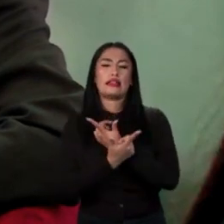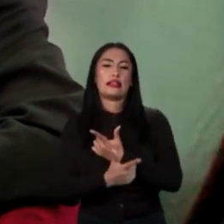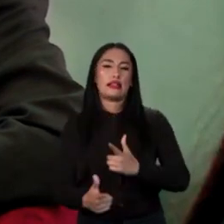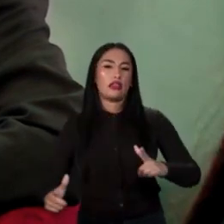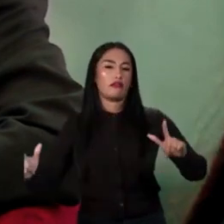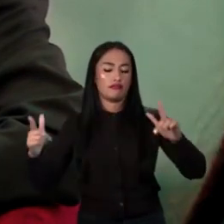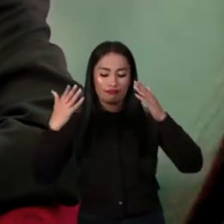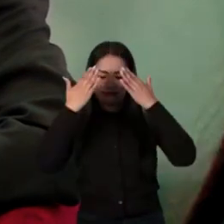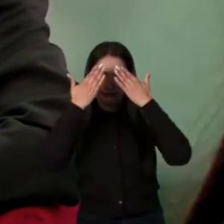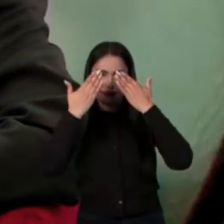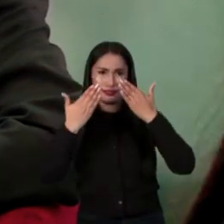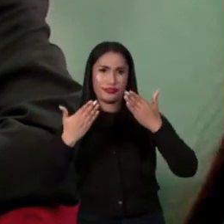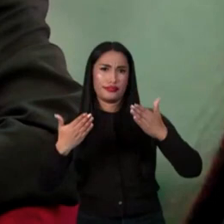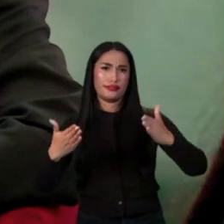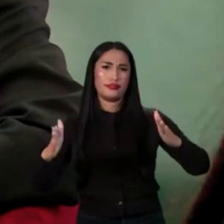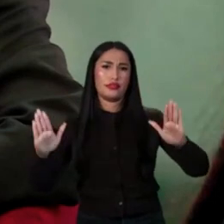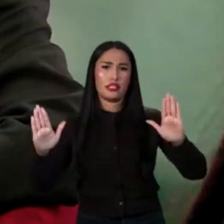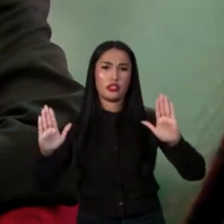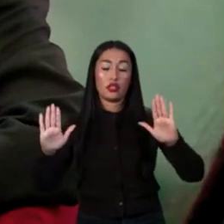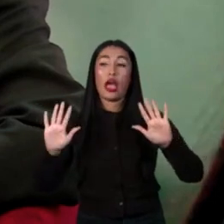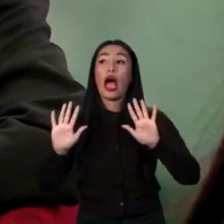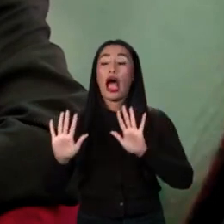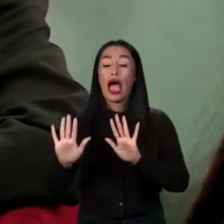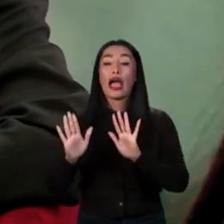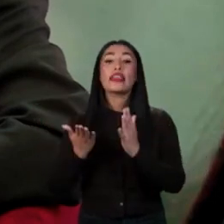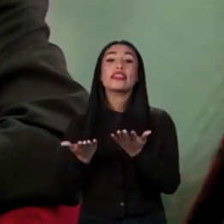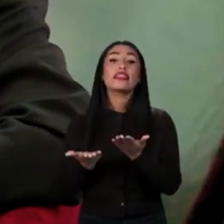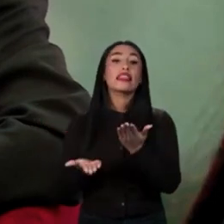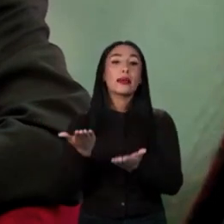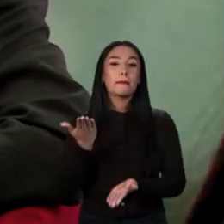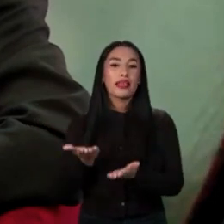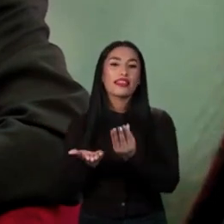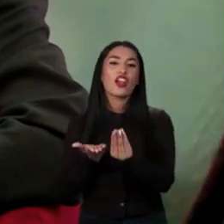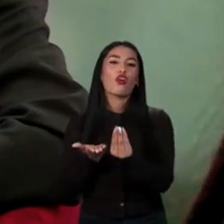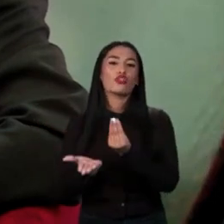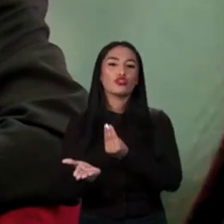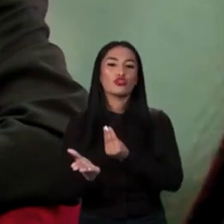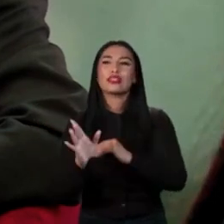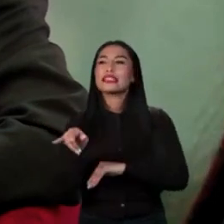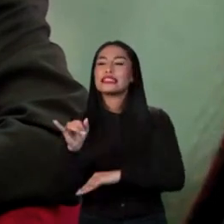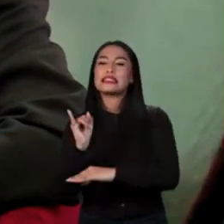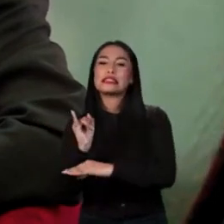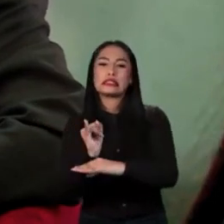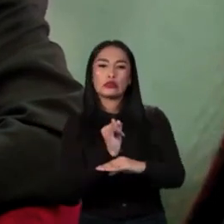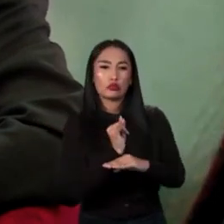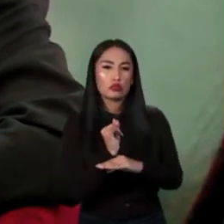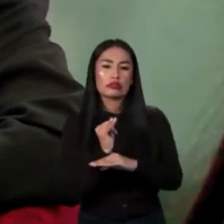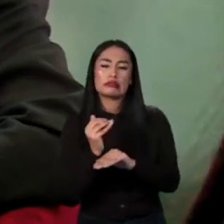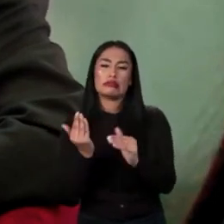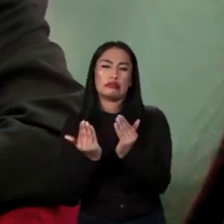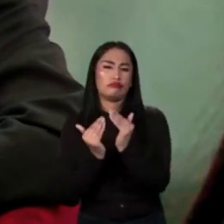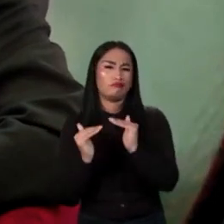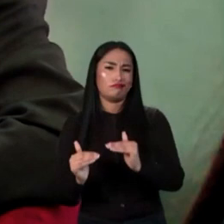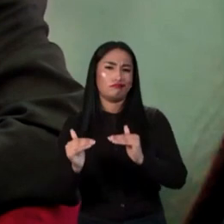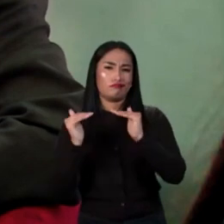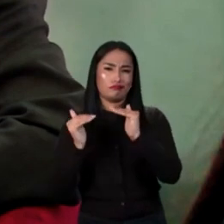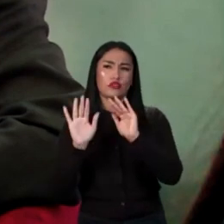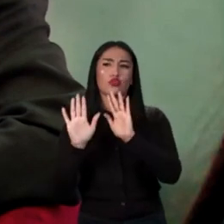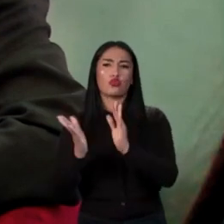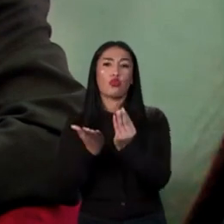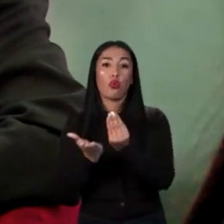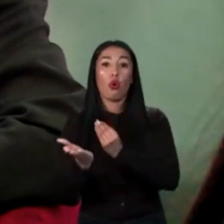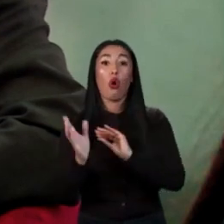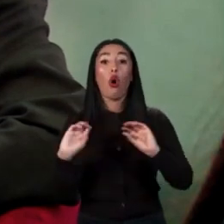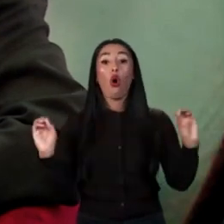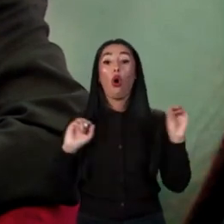permanentemente referenciados a las condiciones de las diversas instituciones de educación superior, y por lo tanto no impone una